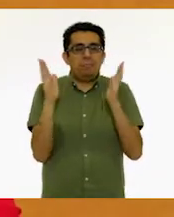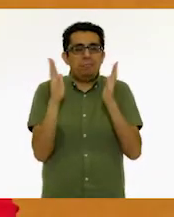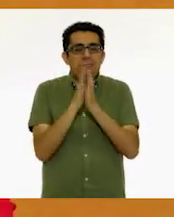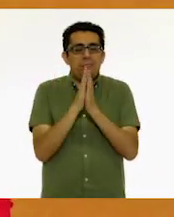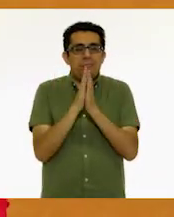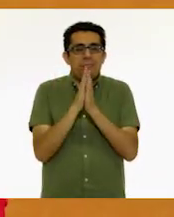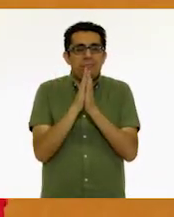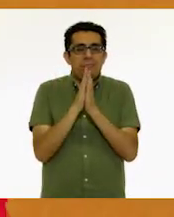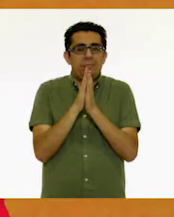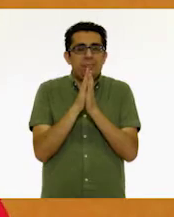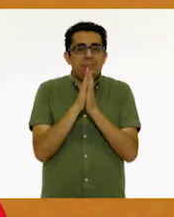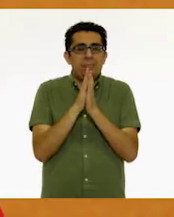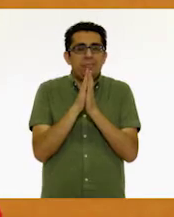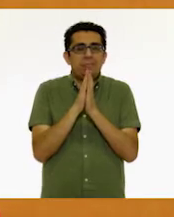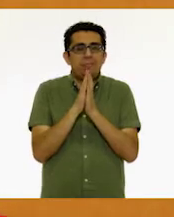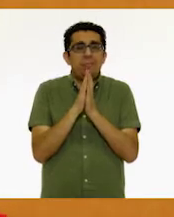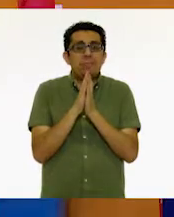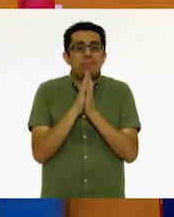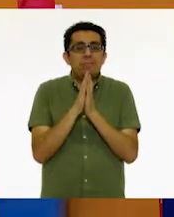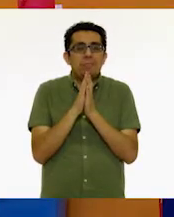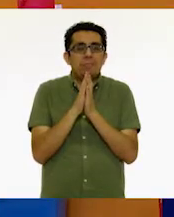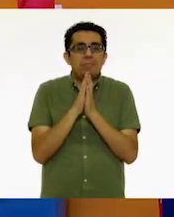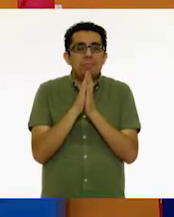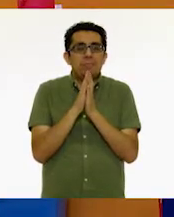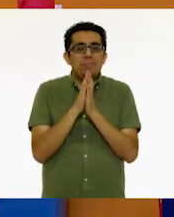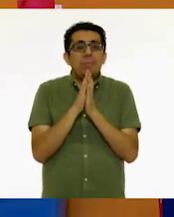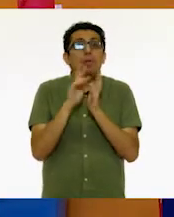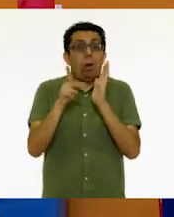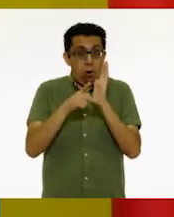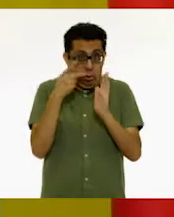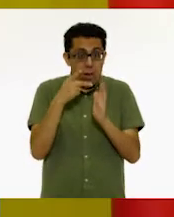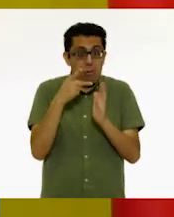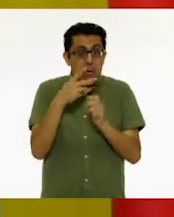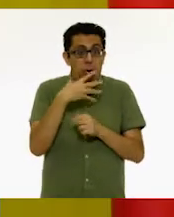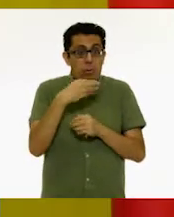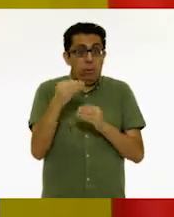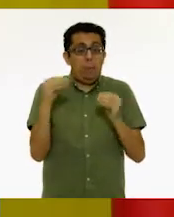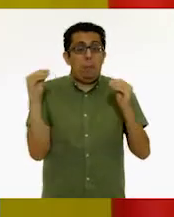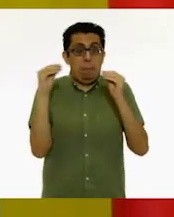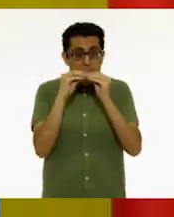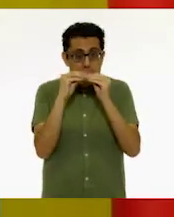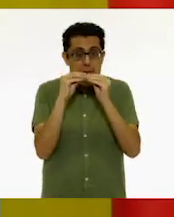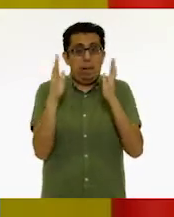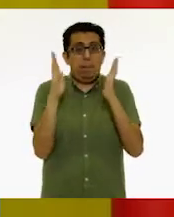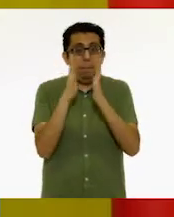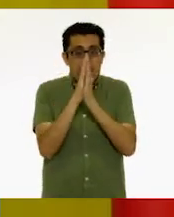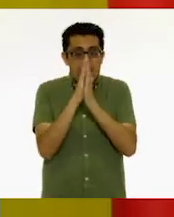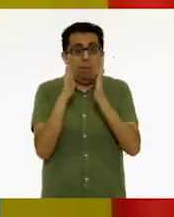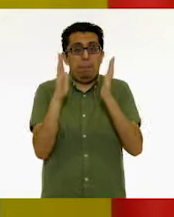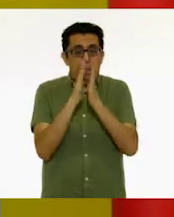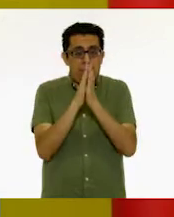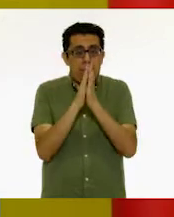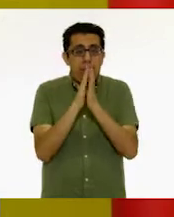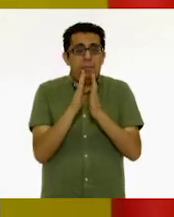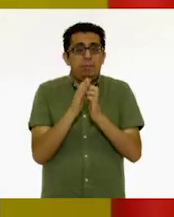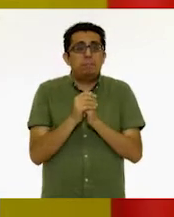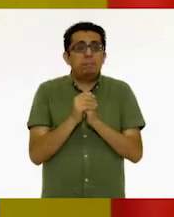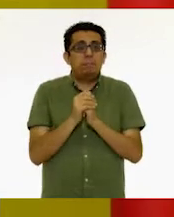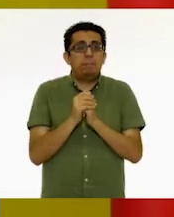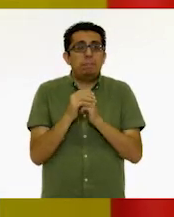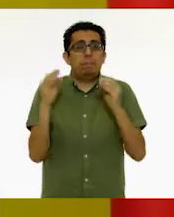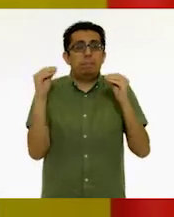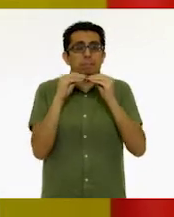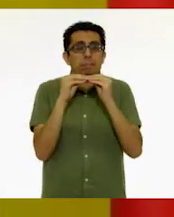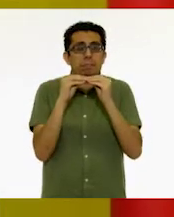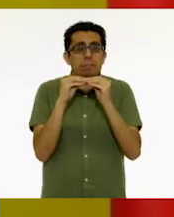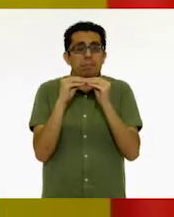palma. Ajá. Pica, repítelo. Pica, palma, palma. Pica.